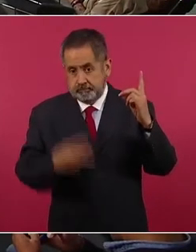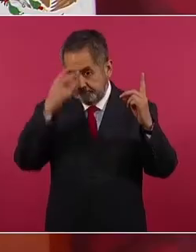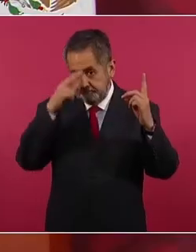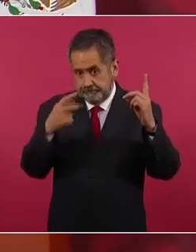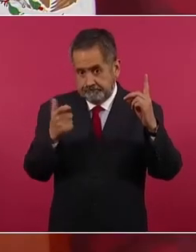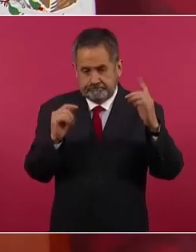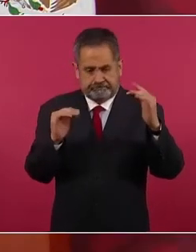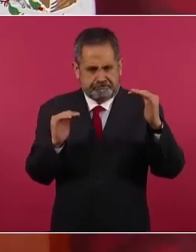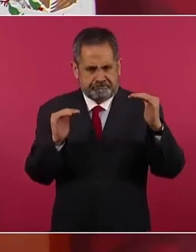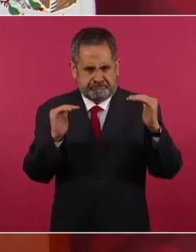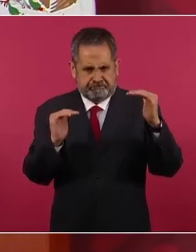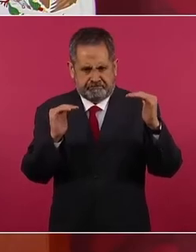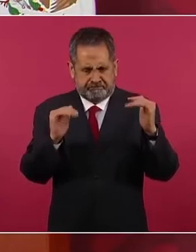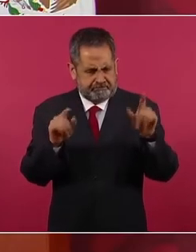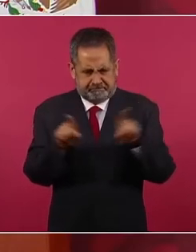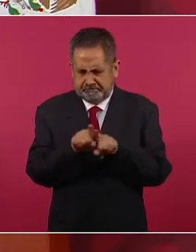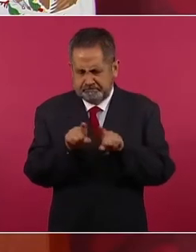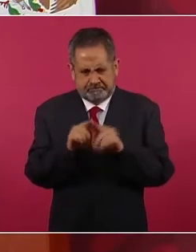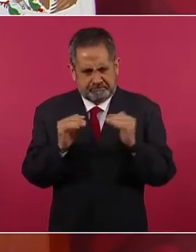Lo demás